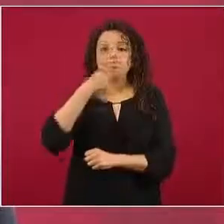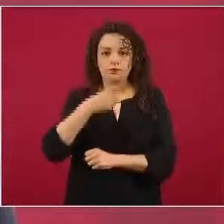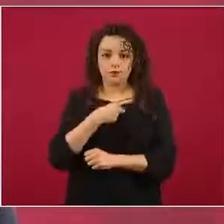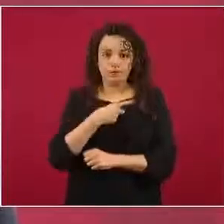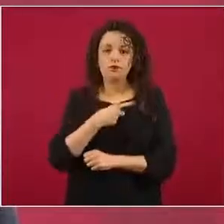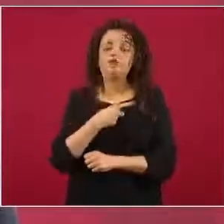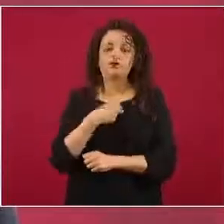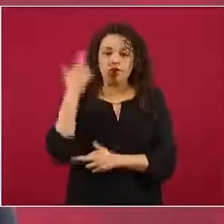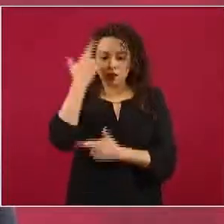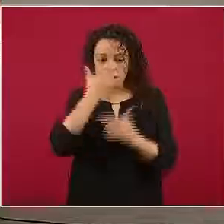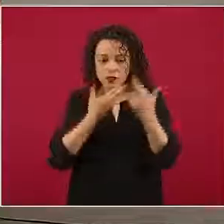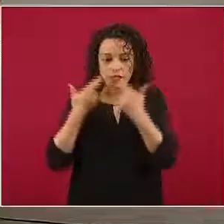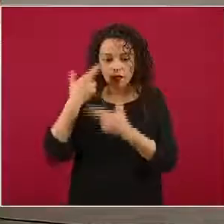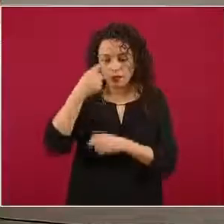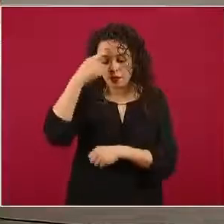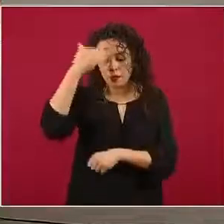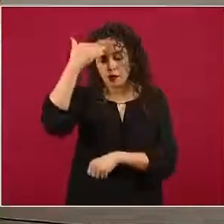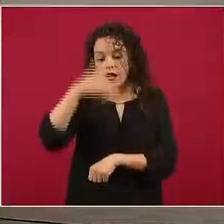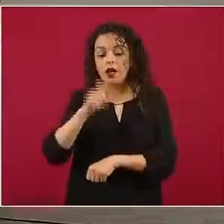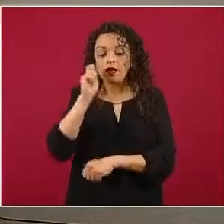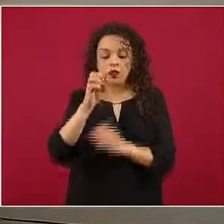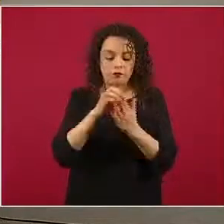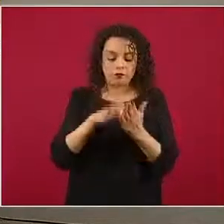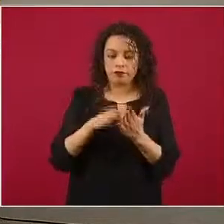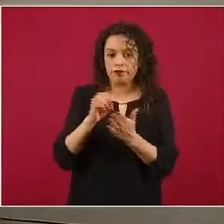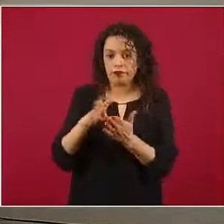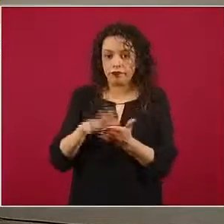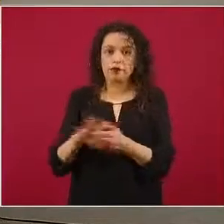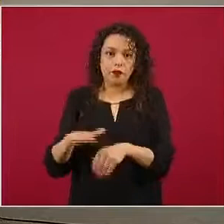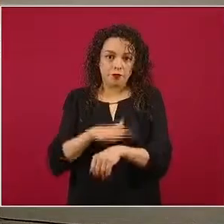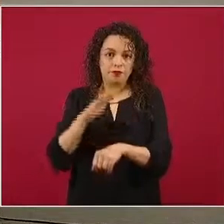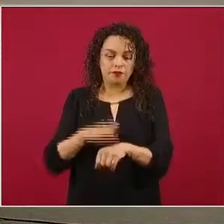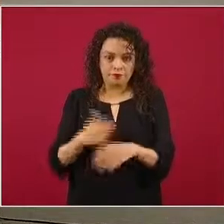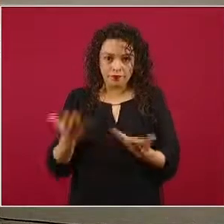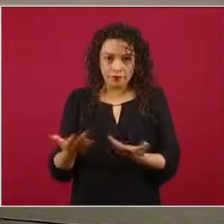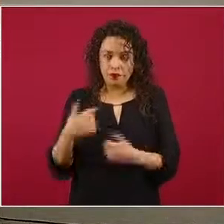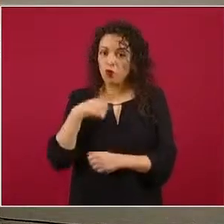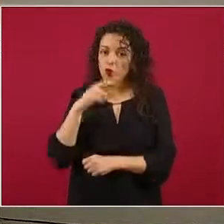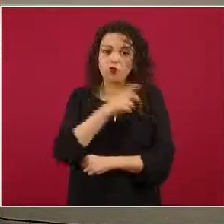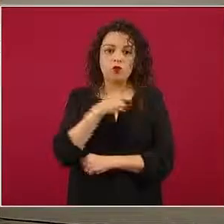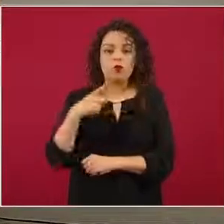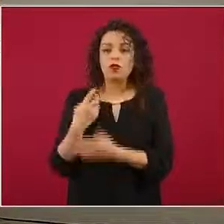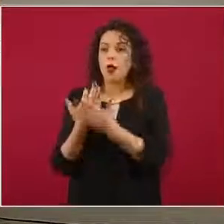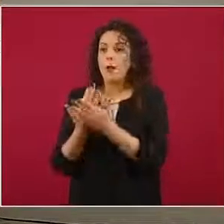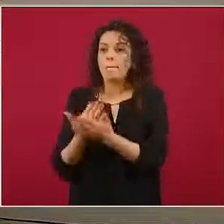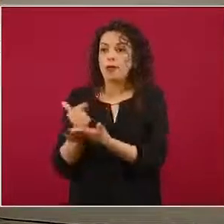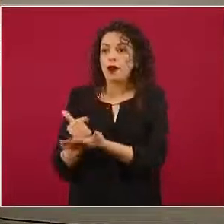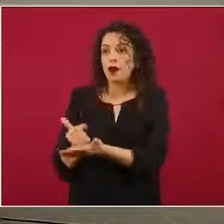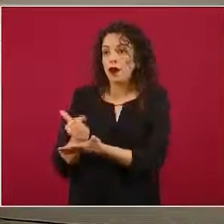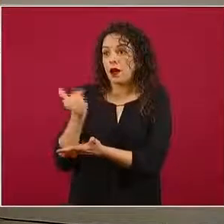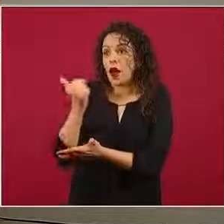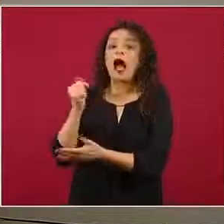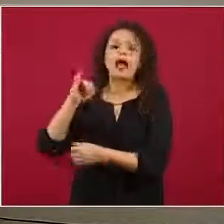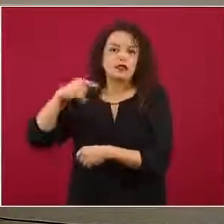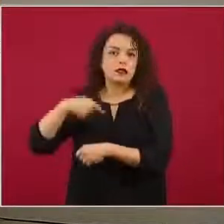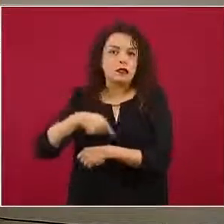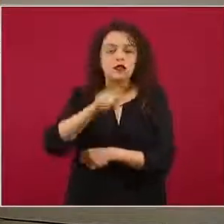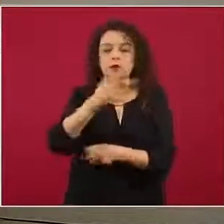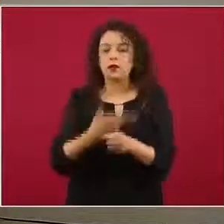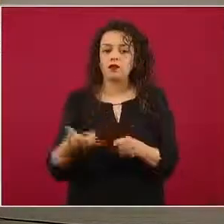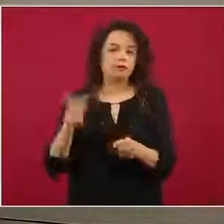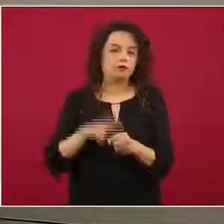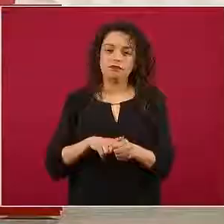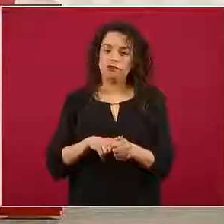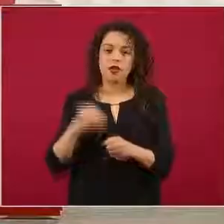va a evaluar en el momento de la atención. Yo no debo esperar a tener signos de alarma, menos una oxigenación tan baja como la que